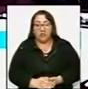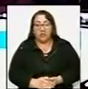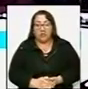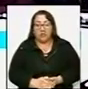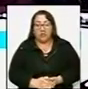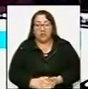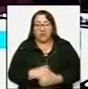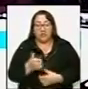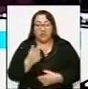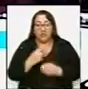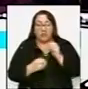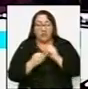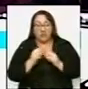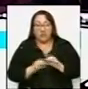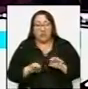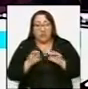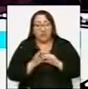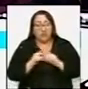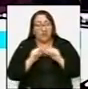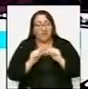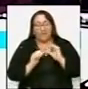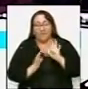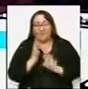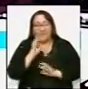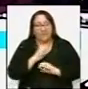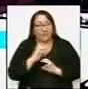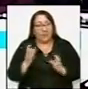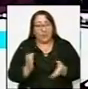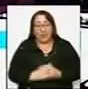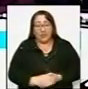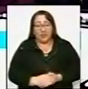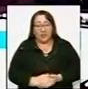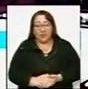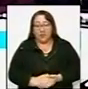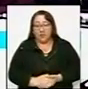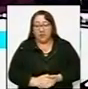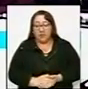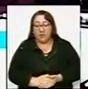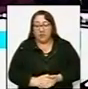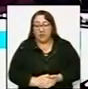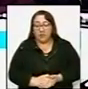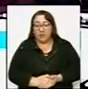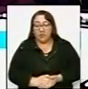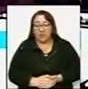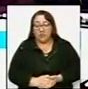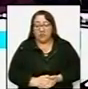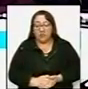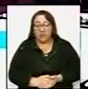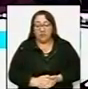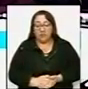para la subsanación me parece verdaderamente muy poco, 15 días, Presidenta.